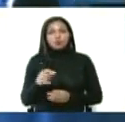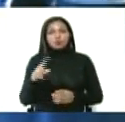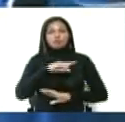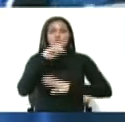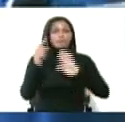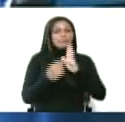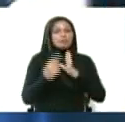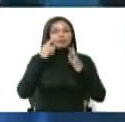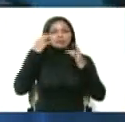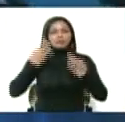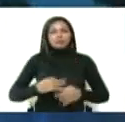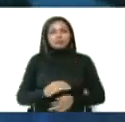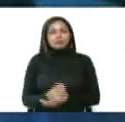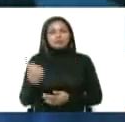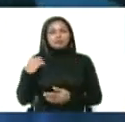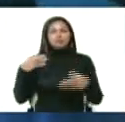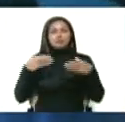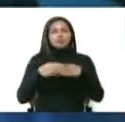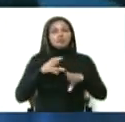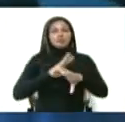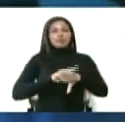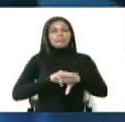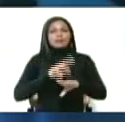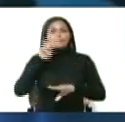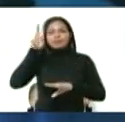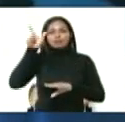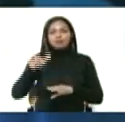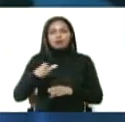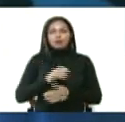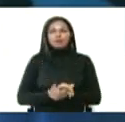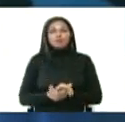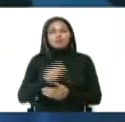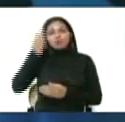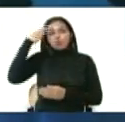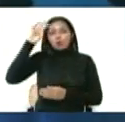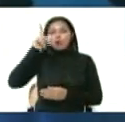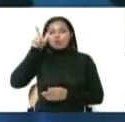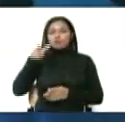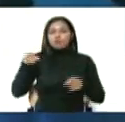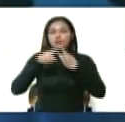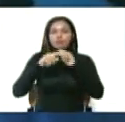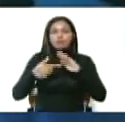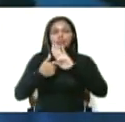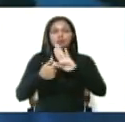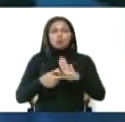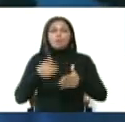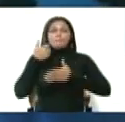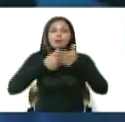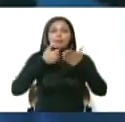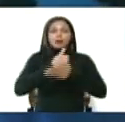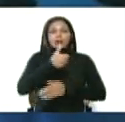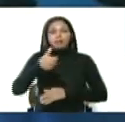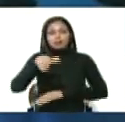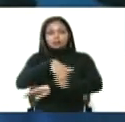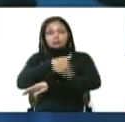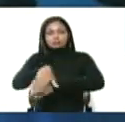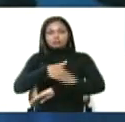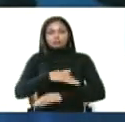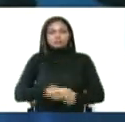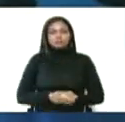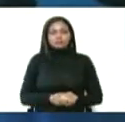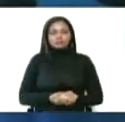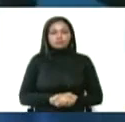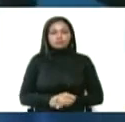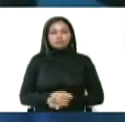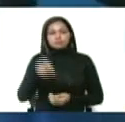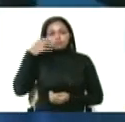absoluta seguridad que cuenta con un grupo de médicos venezolanos, cubanos, que están dando el frente en cada calle, que están dando el frente en cada